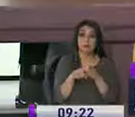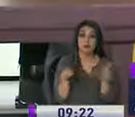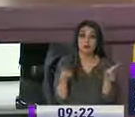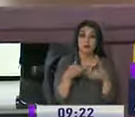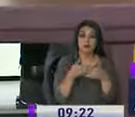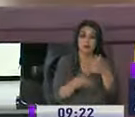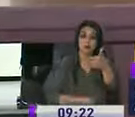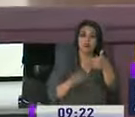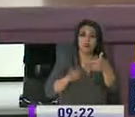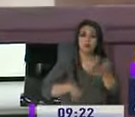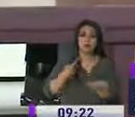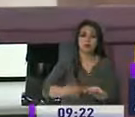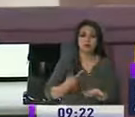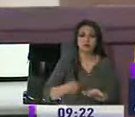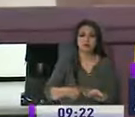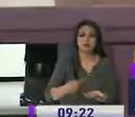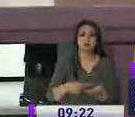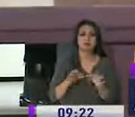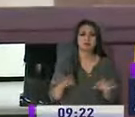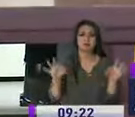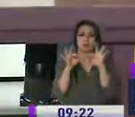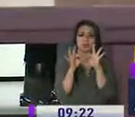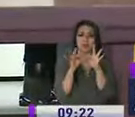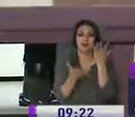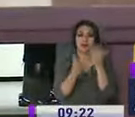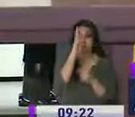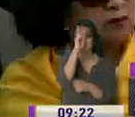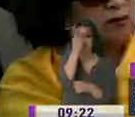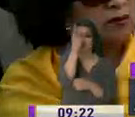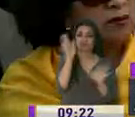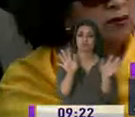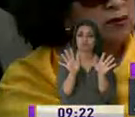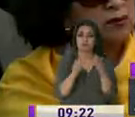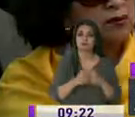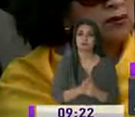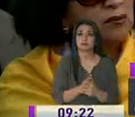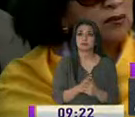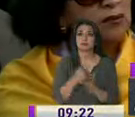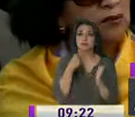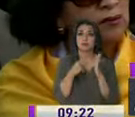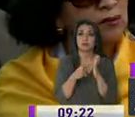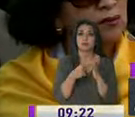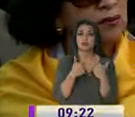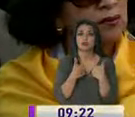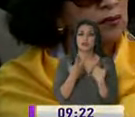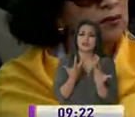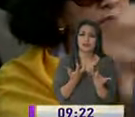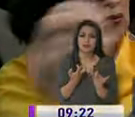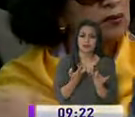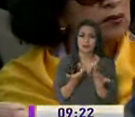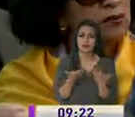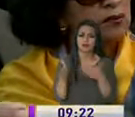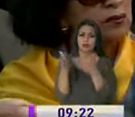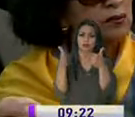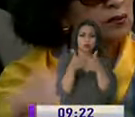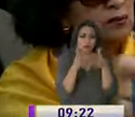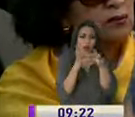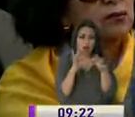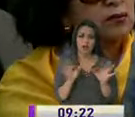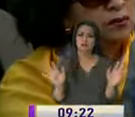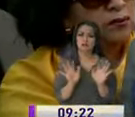documento debe ser analizado a profundidad para no ser malinterpretado. Nadie quiera encontrar un segmento en contra de otras